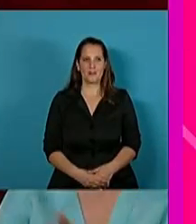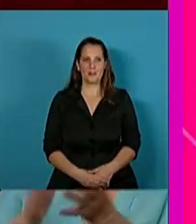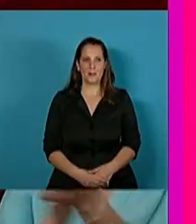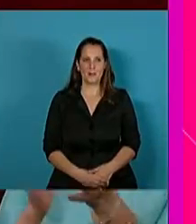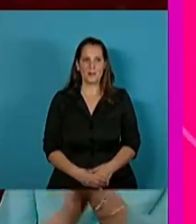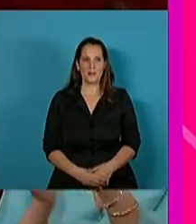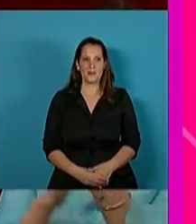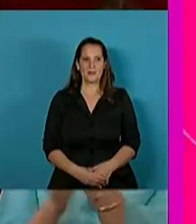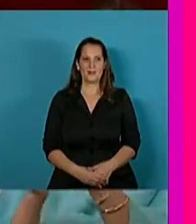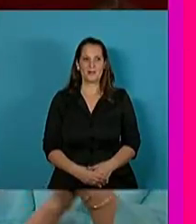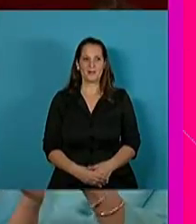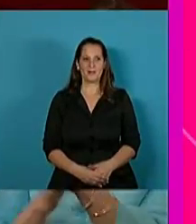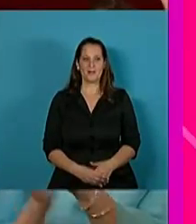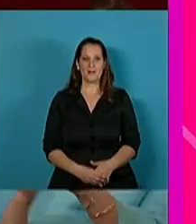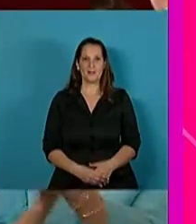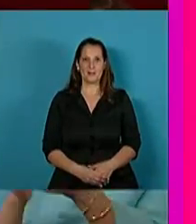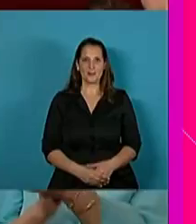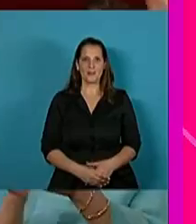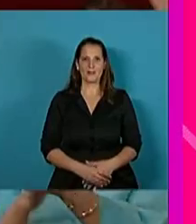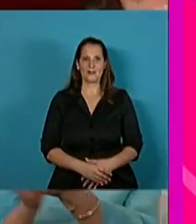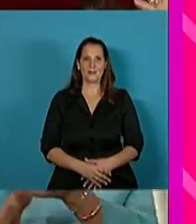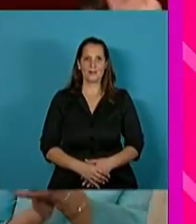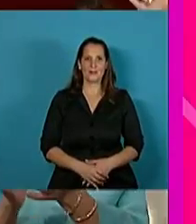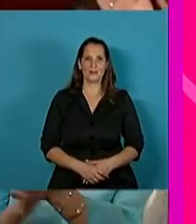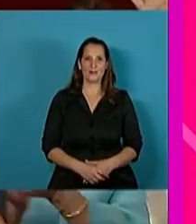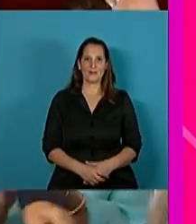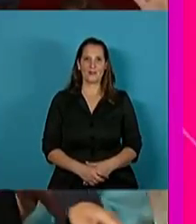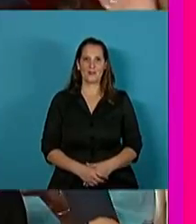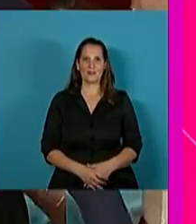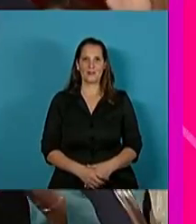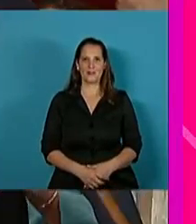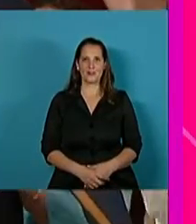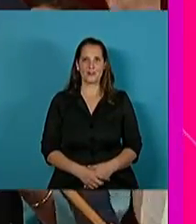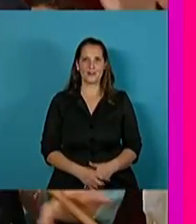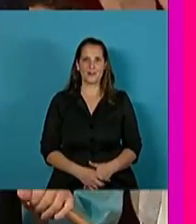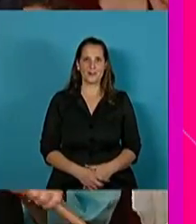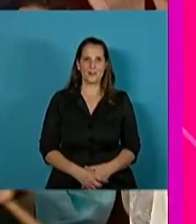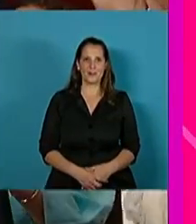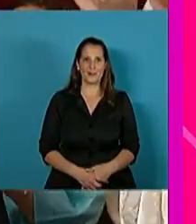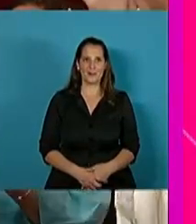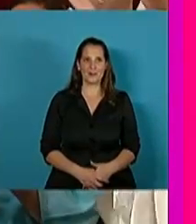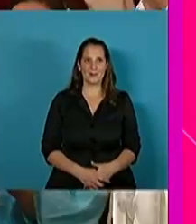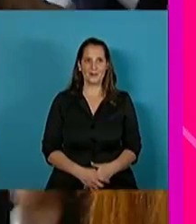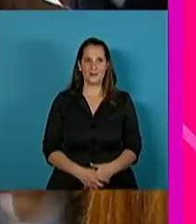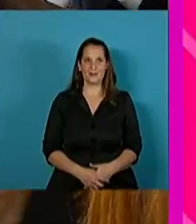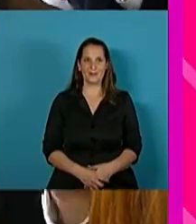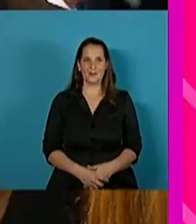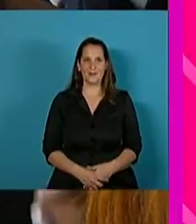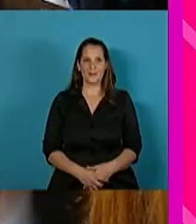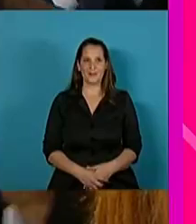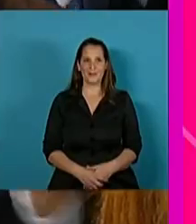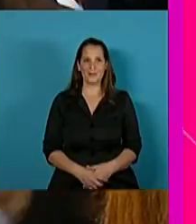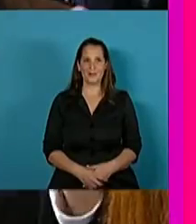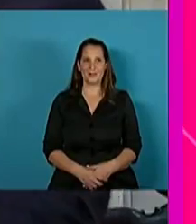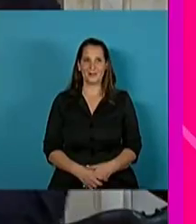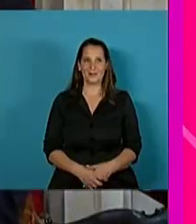de su domicilio todos los protagonistas, tanto el presidente saliente como la vicepresidenta entrante y el presidente iban de a electo. Poco, ¿no? Por horario, me parece. Sí,